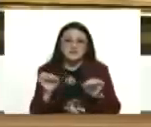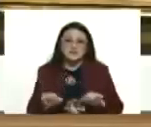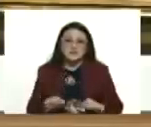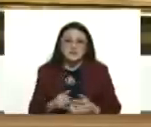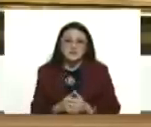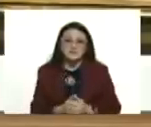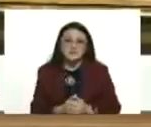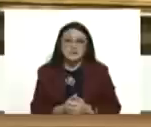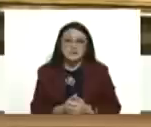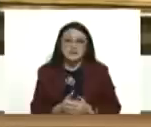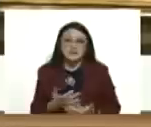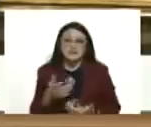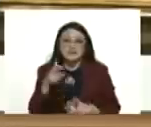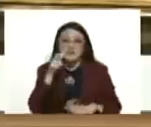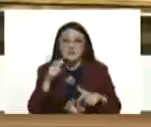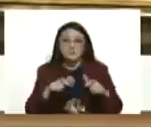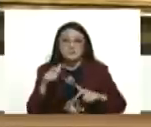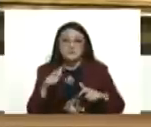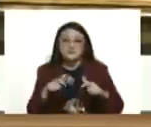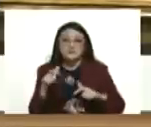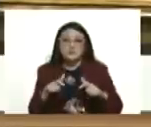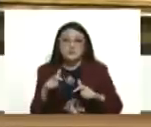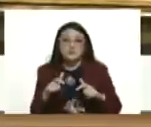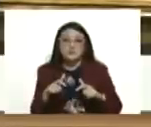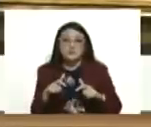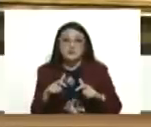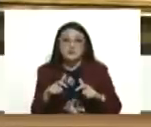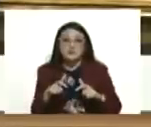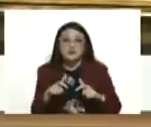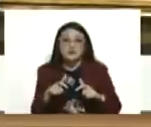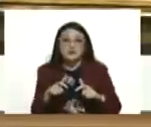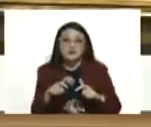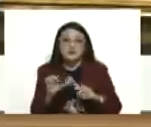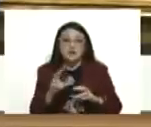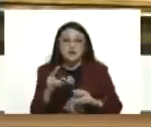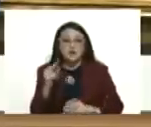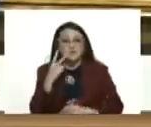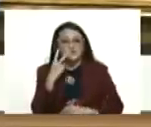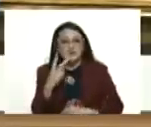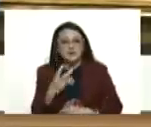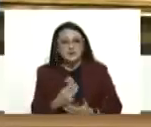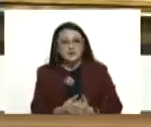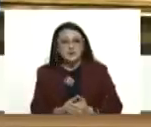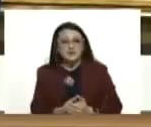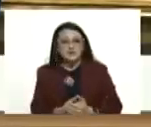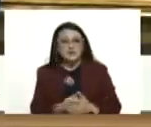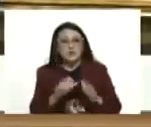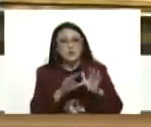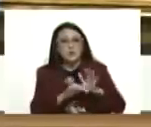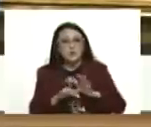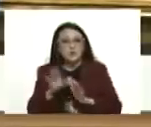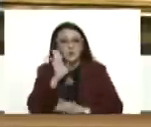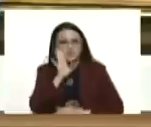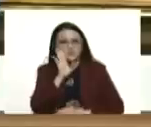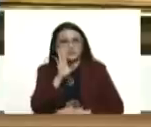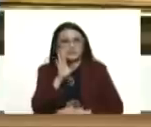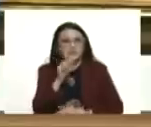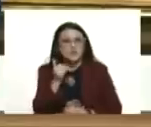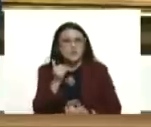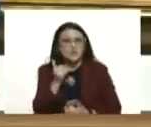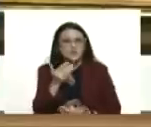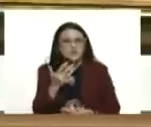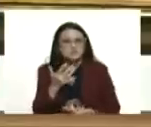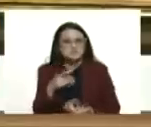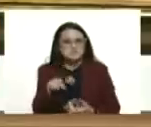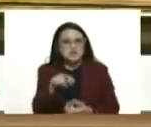es que la gente deje de ver a corruptos y a corruptores que se salen con la